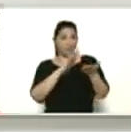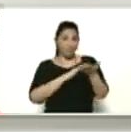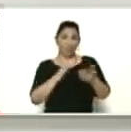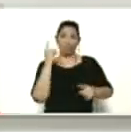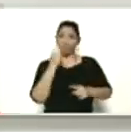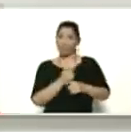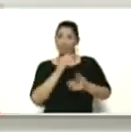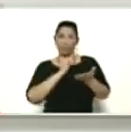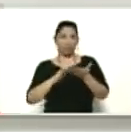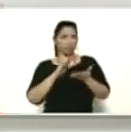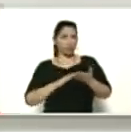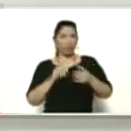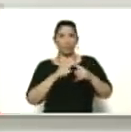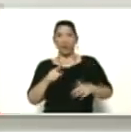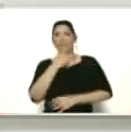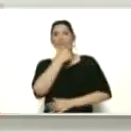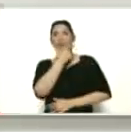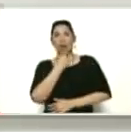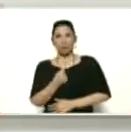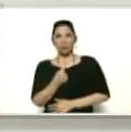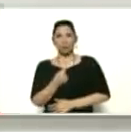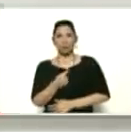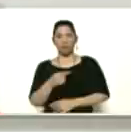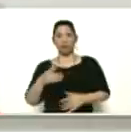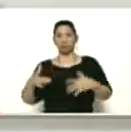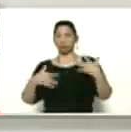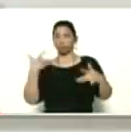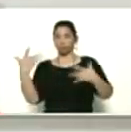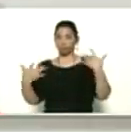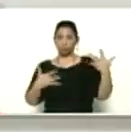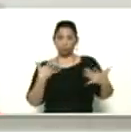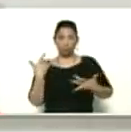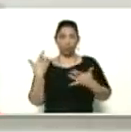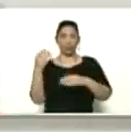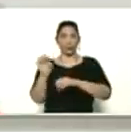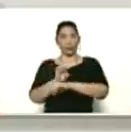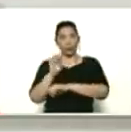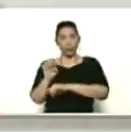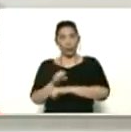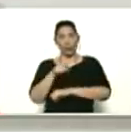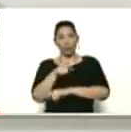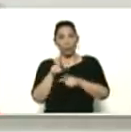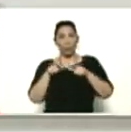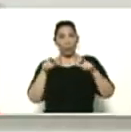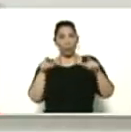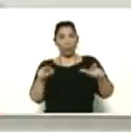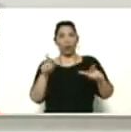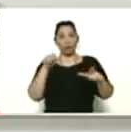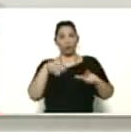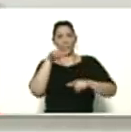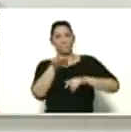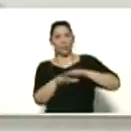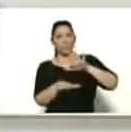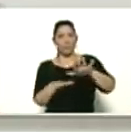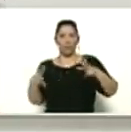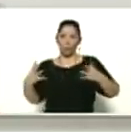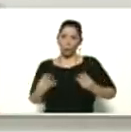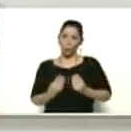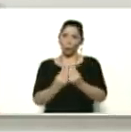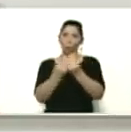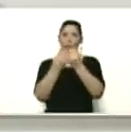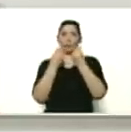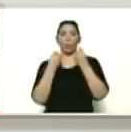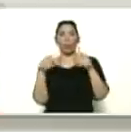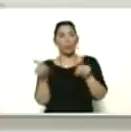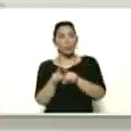deba resolver para facilitar la actividad económica en estos sectores y avanzar juntos como lo ha pedido